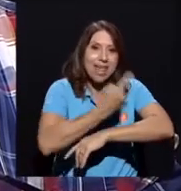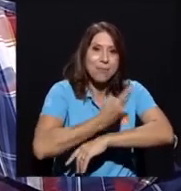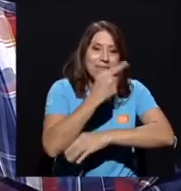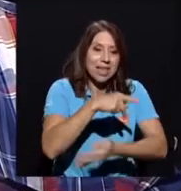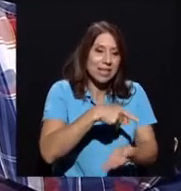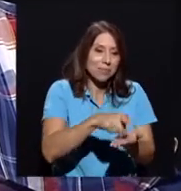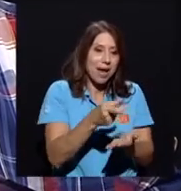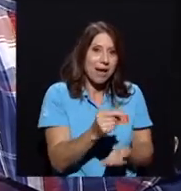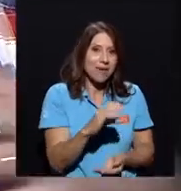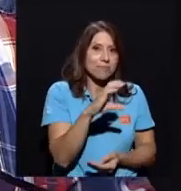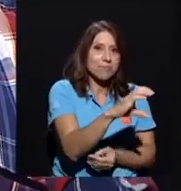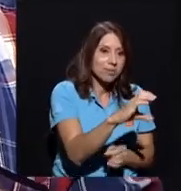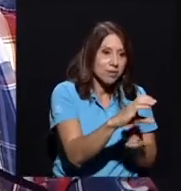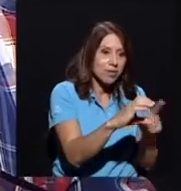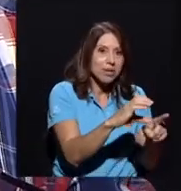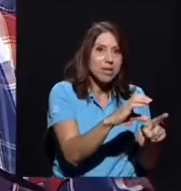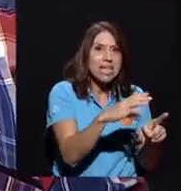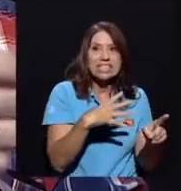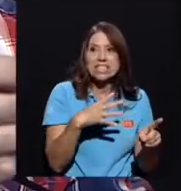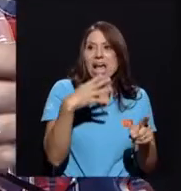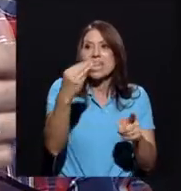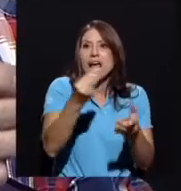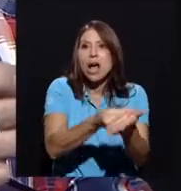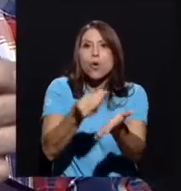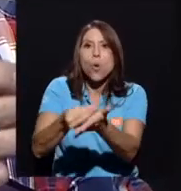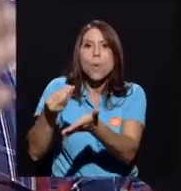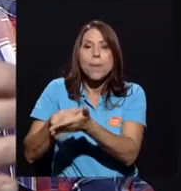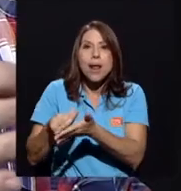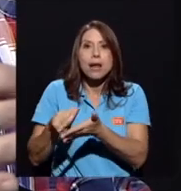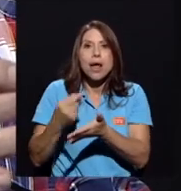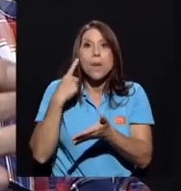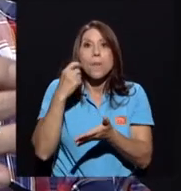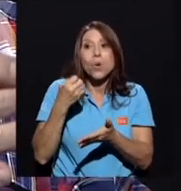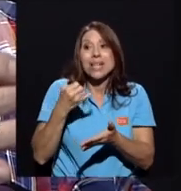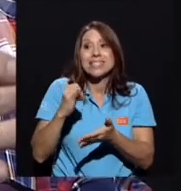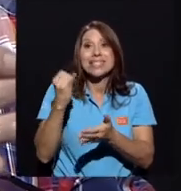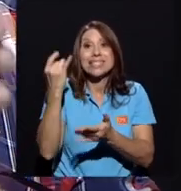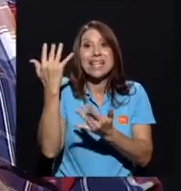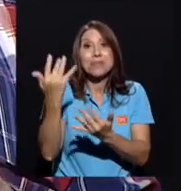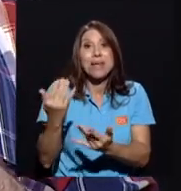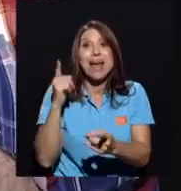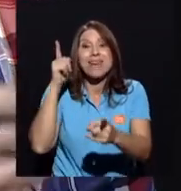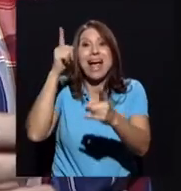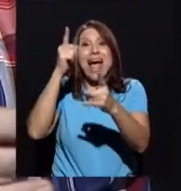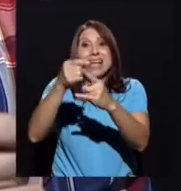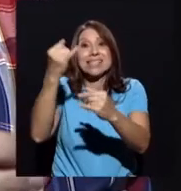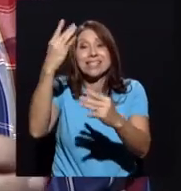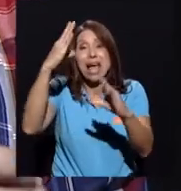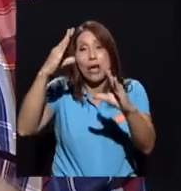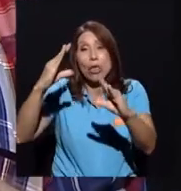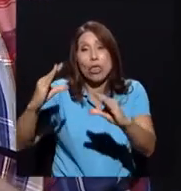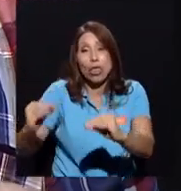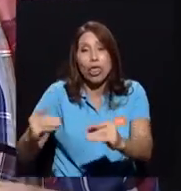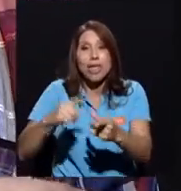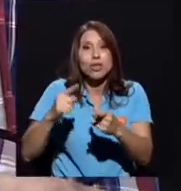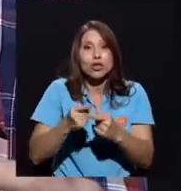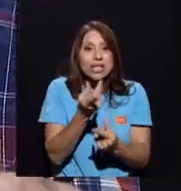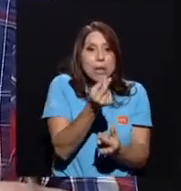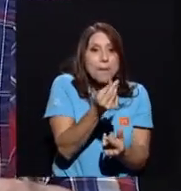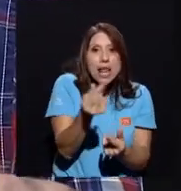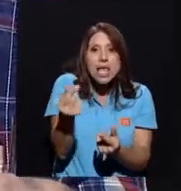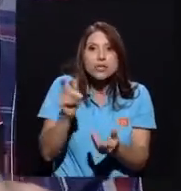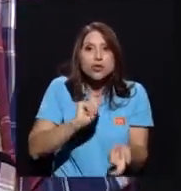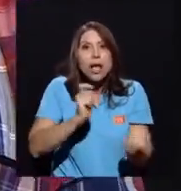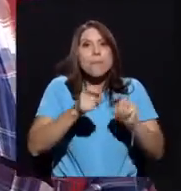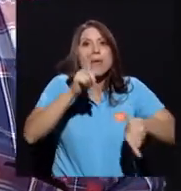hacer las compras del día porque si se esperaban al final del día los precios eran otros pero digo paso al nicaragua paso en